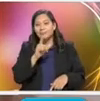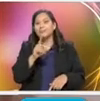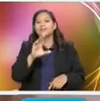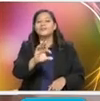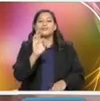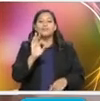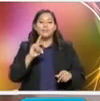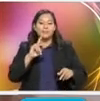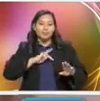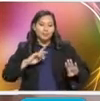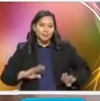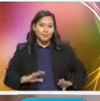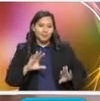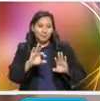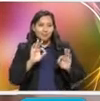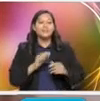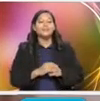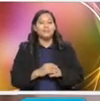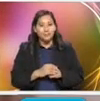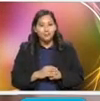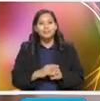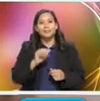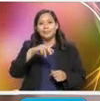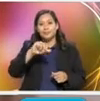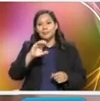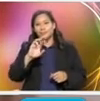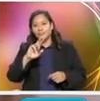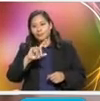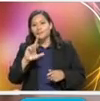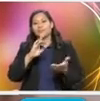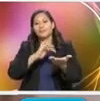los tonos dependiendo de esos factores. Ana Orozco, muchas